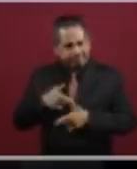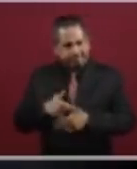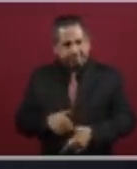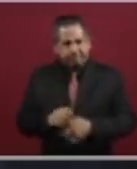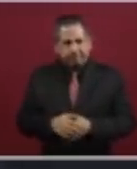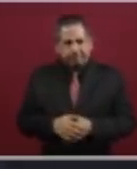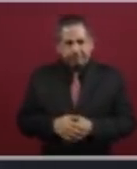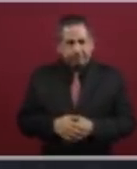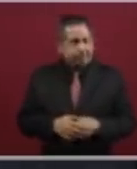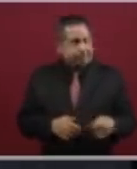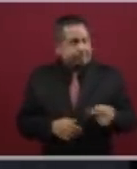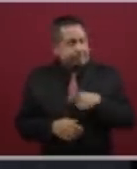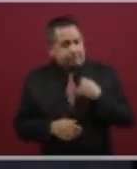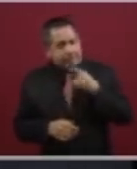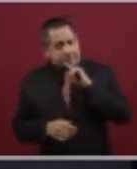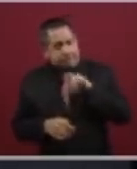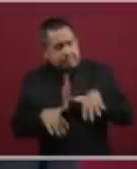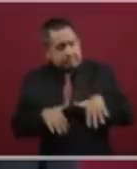me voy a dejar vencer